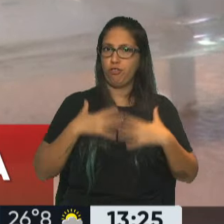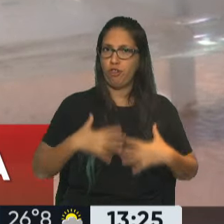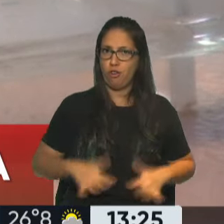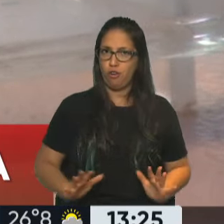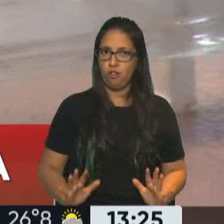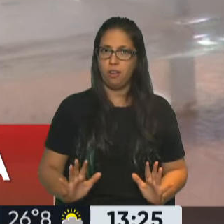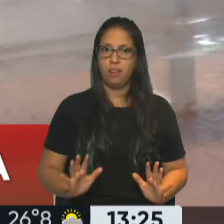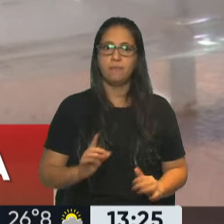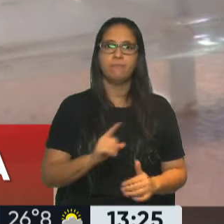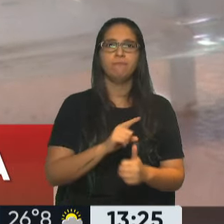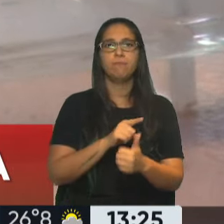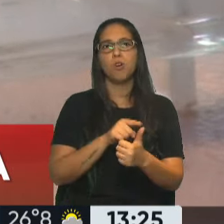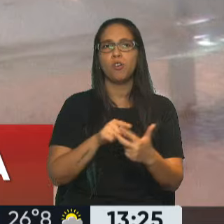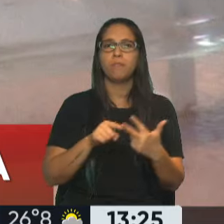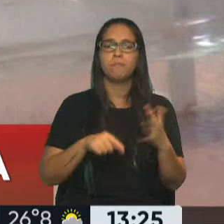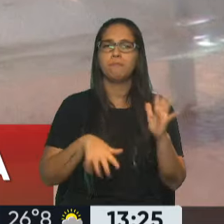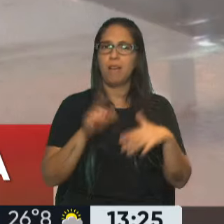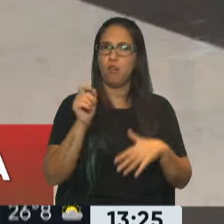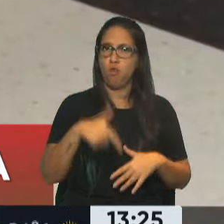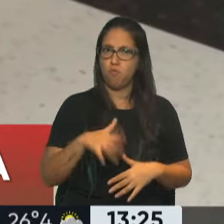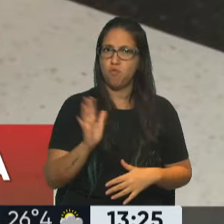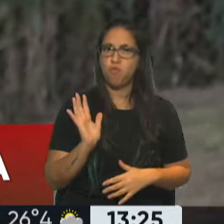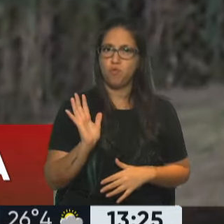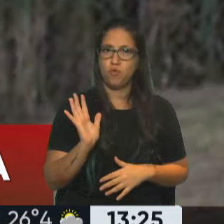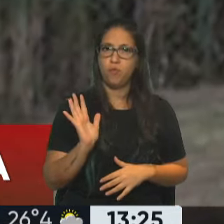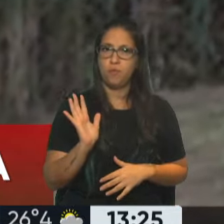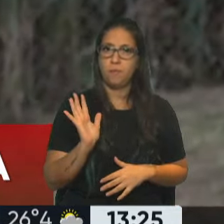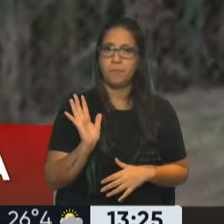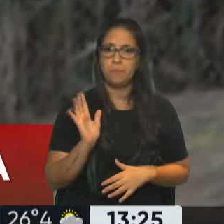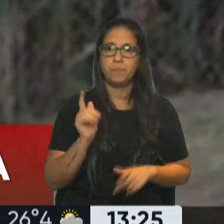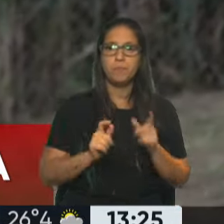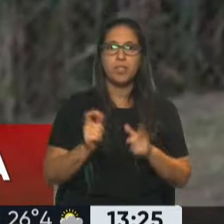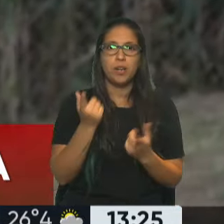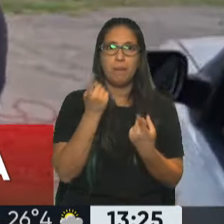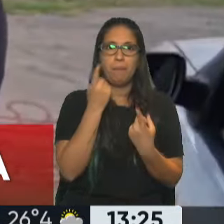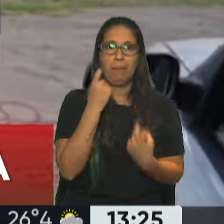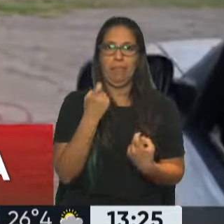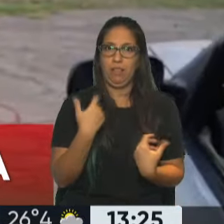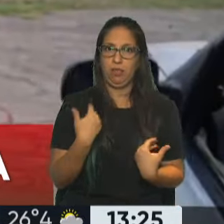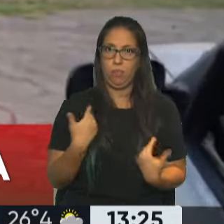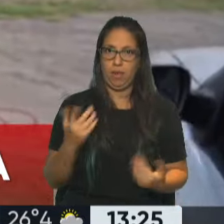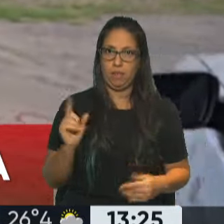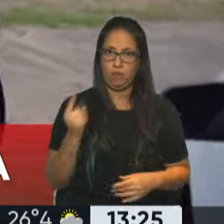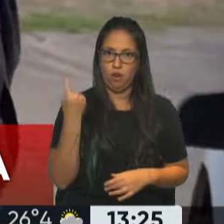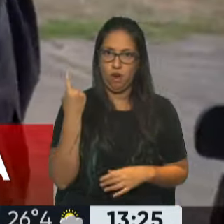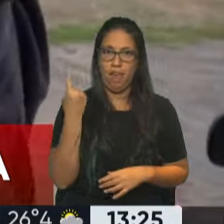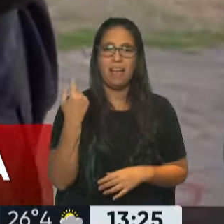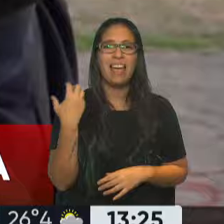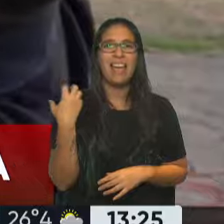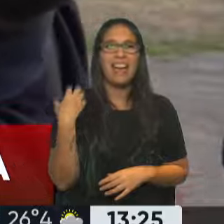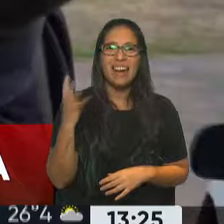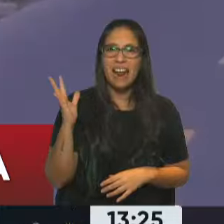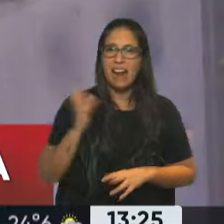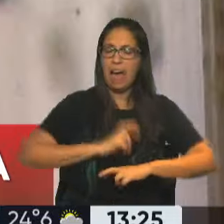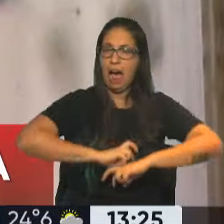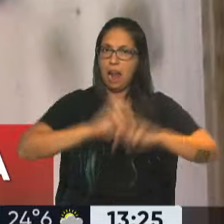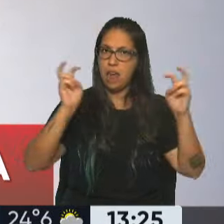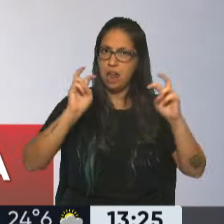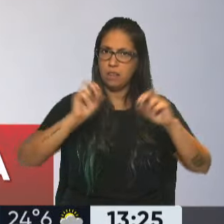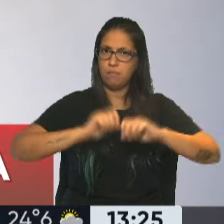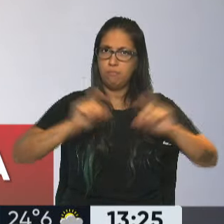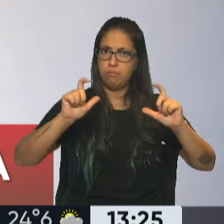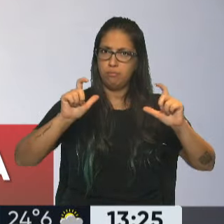los 3-4 signos más comunes que la fuente y la gente puede detectar. En general, los signos de alarma a veces aparecen en